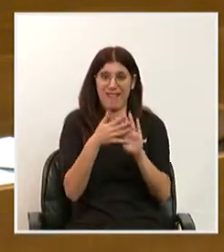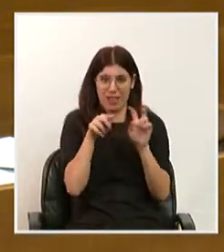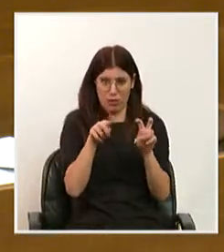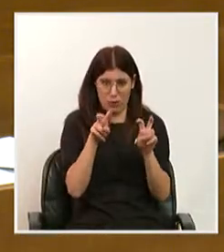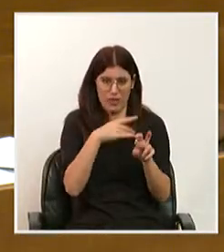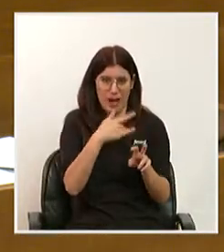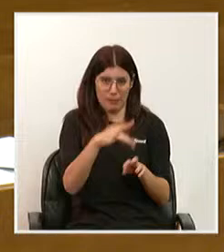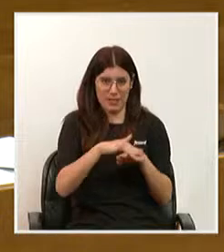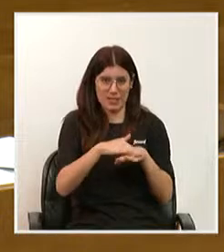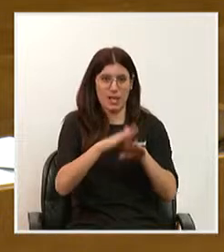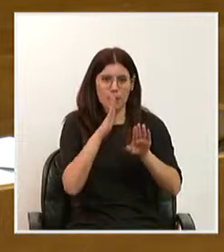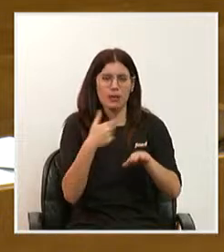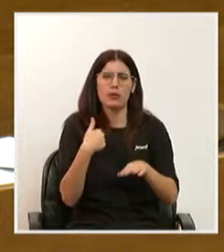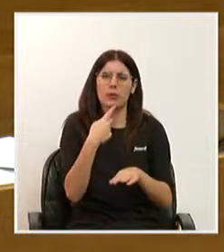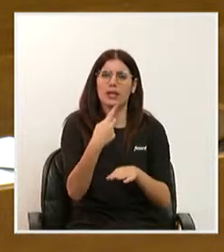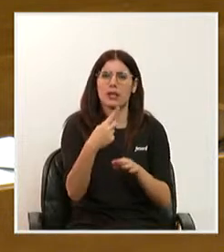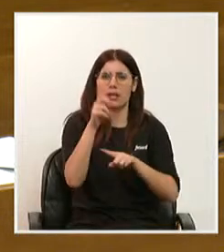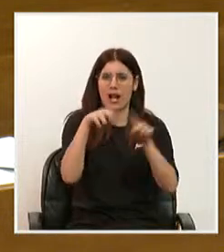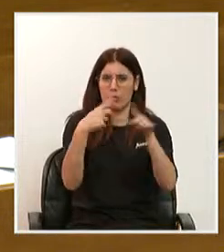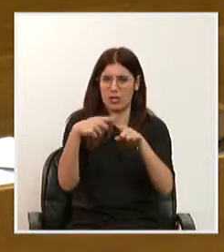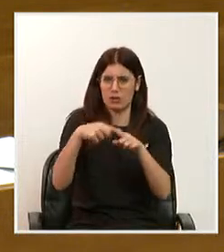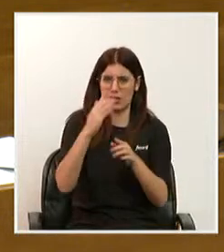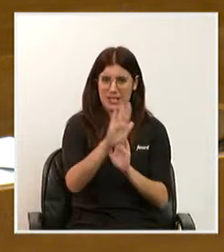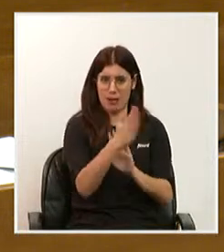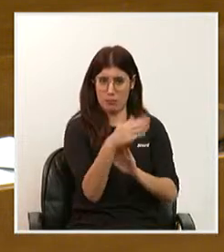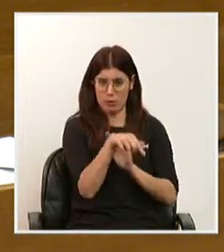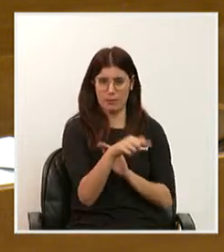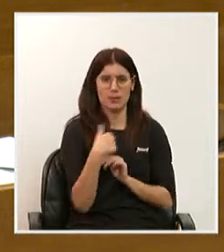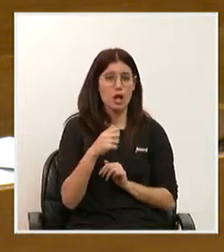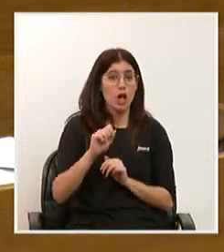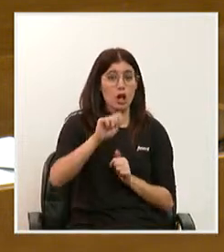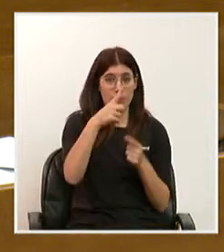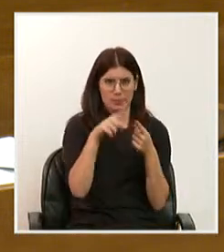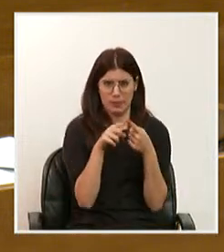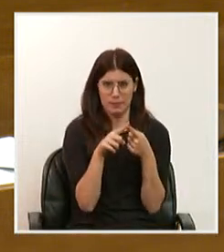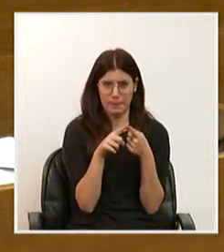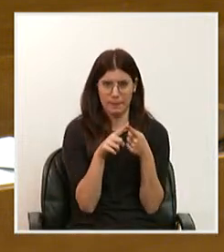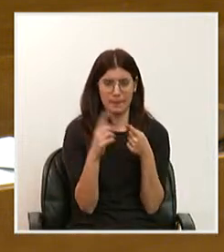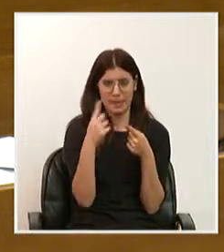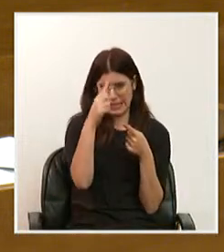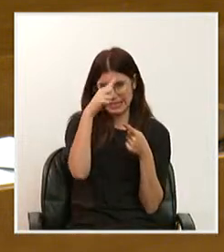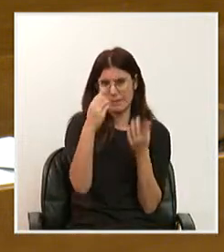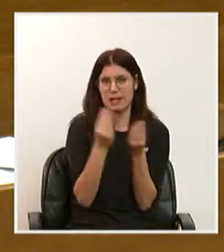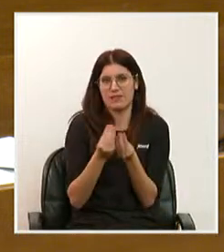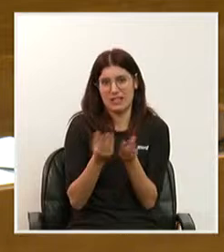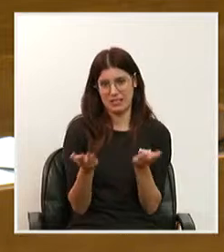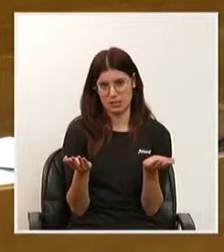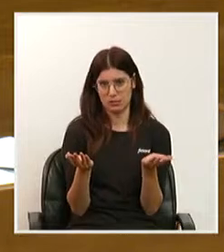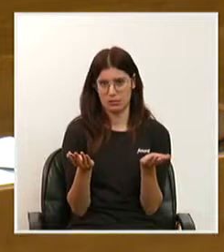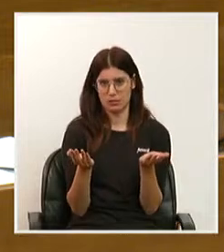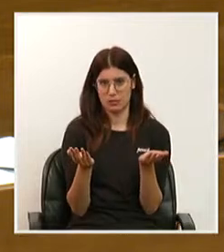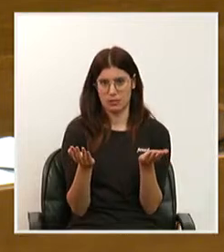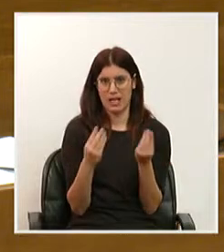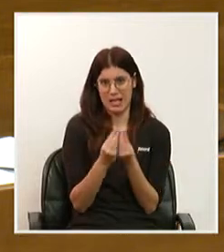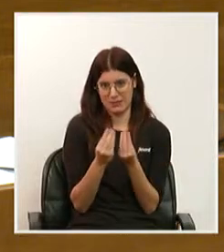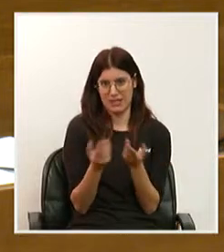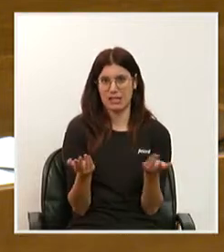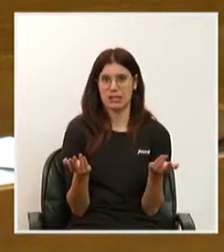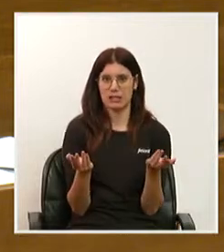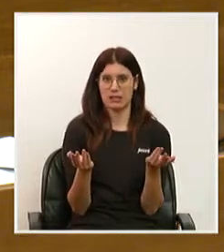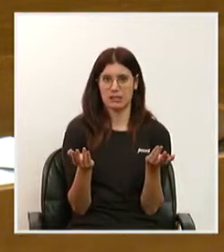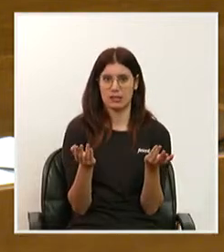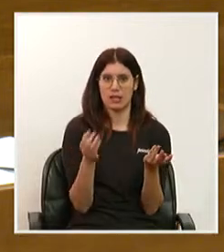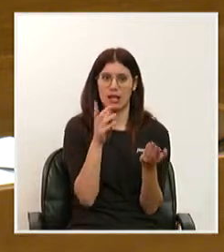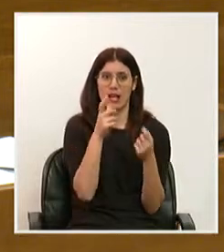pero un Cos de la lo primer que saber dades dades